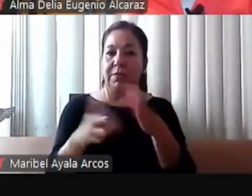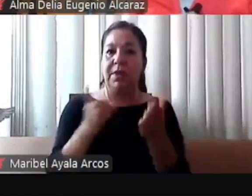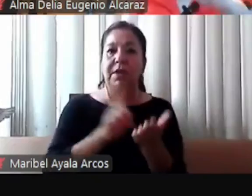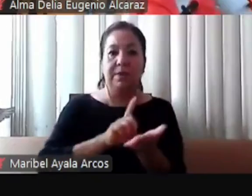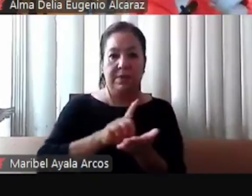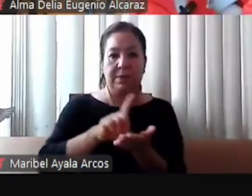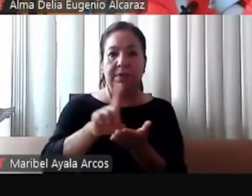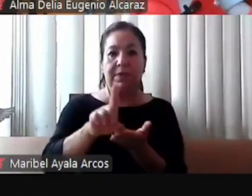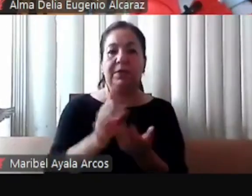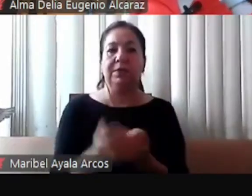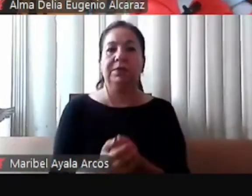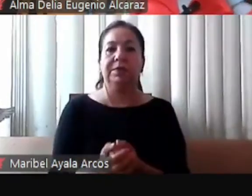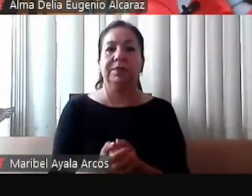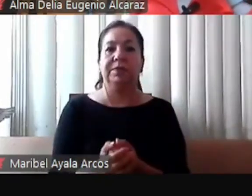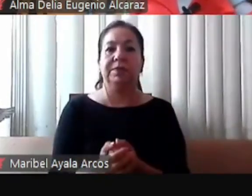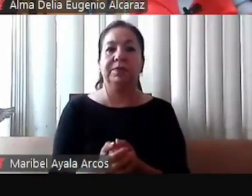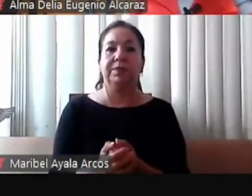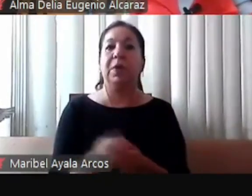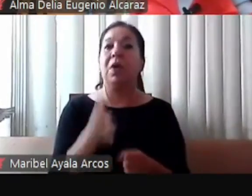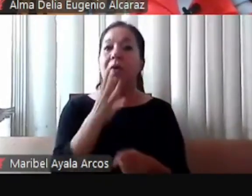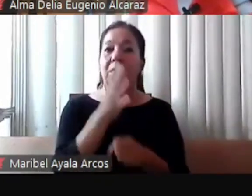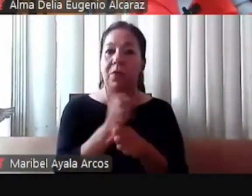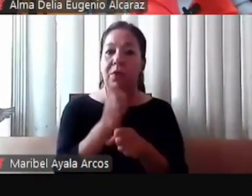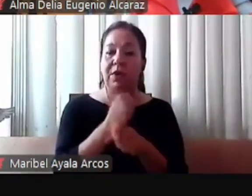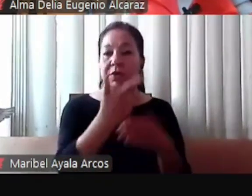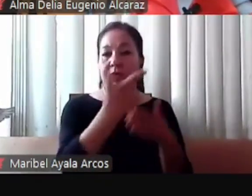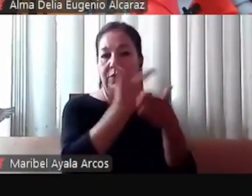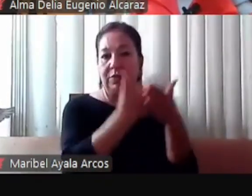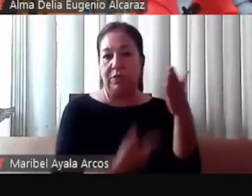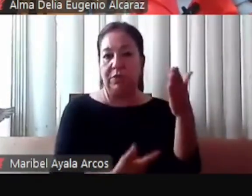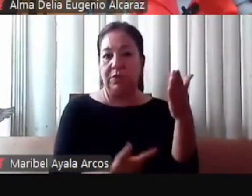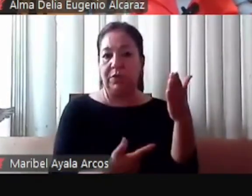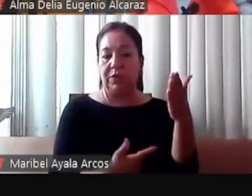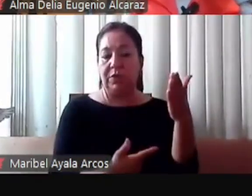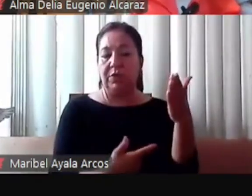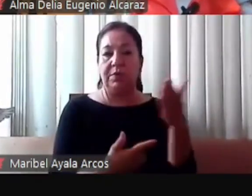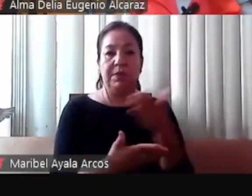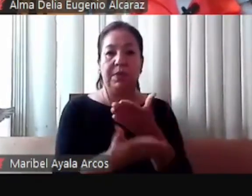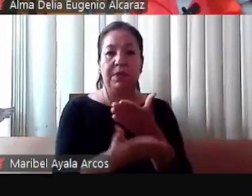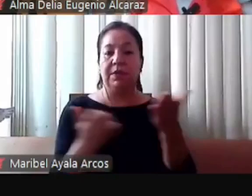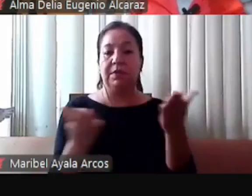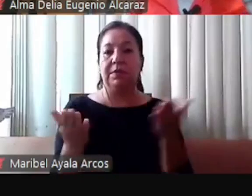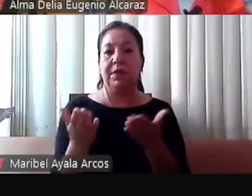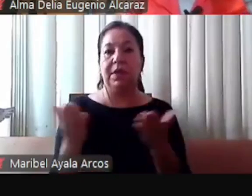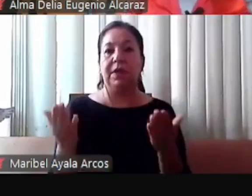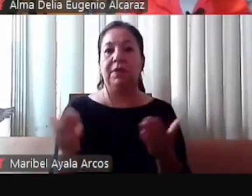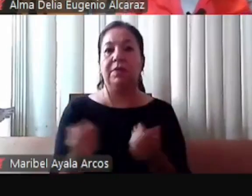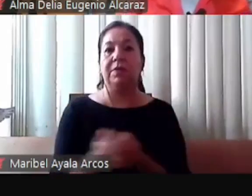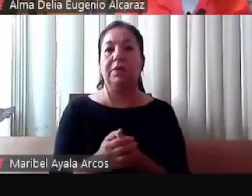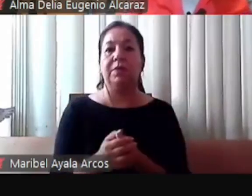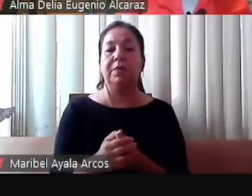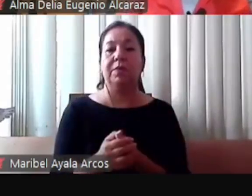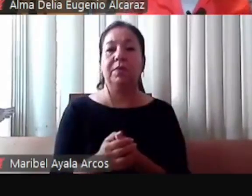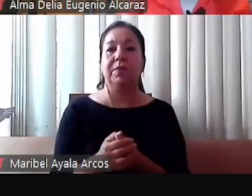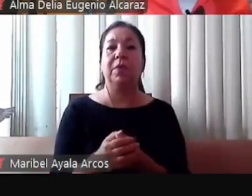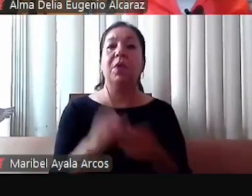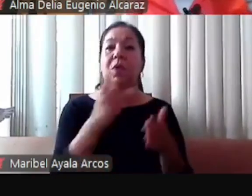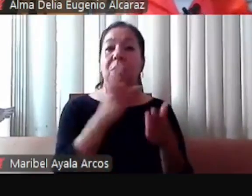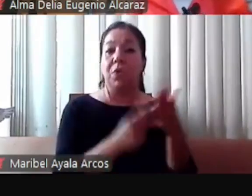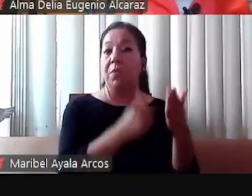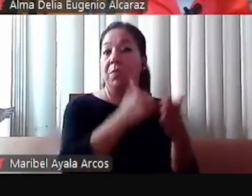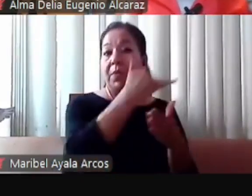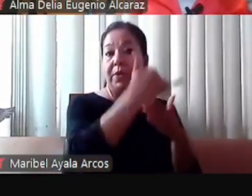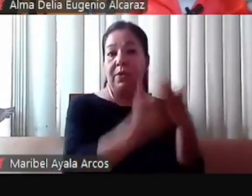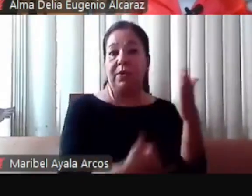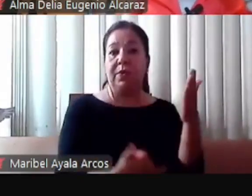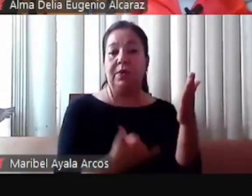corresponda. El cuarto asunto listado para analizar y resolver corresponde a un proyecto de